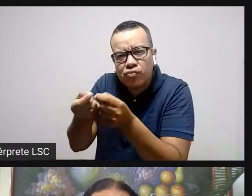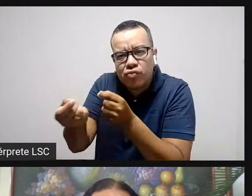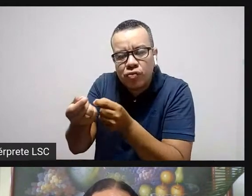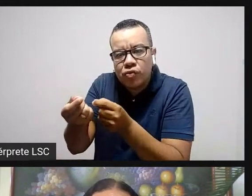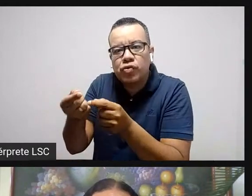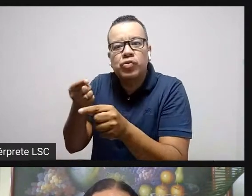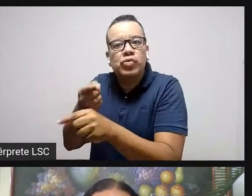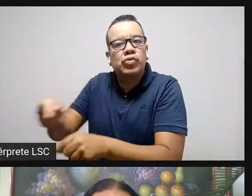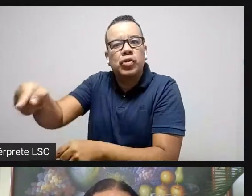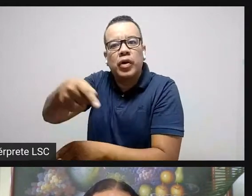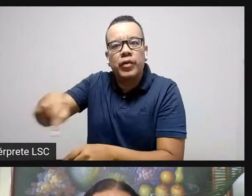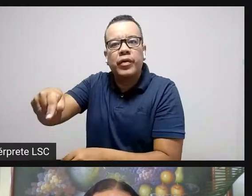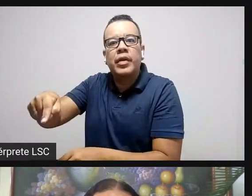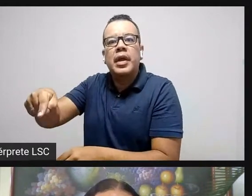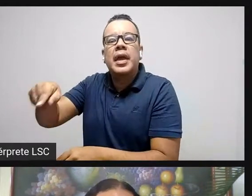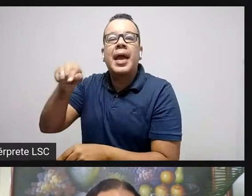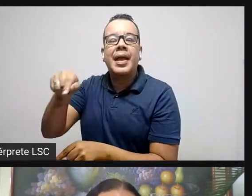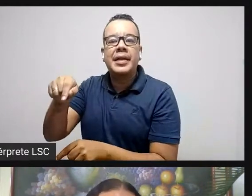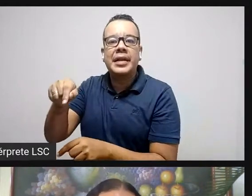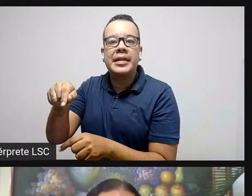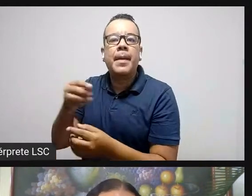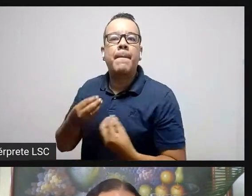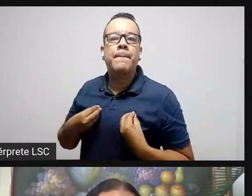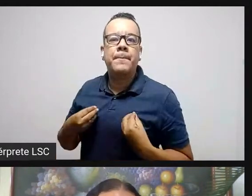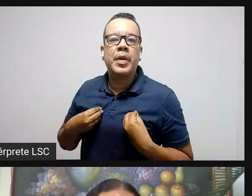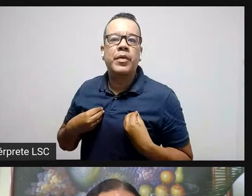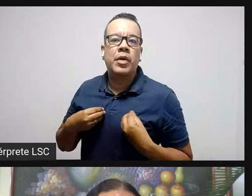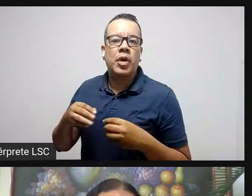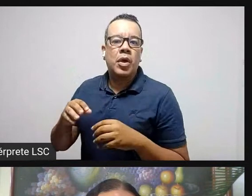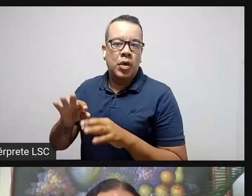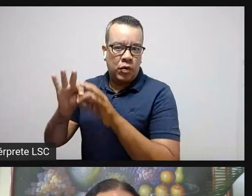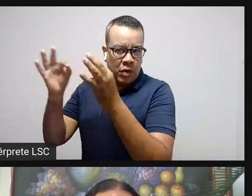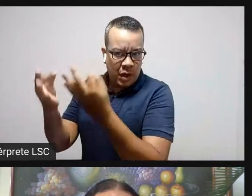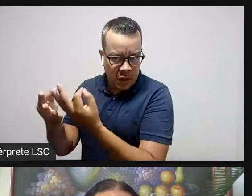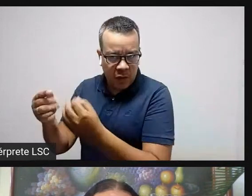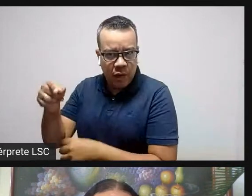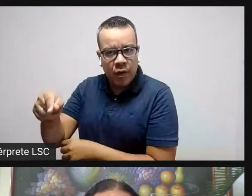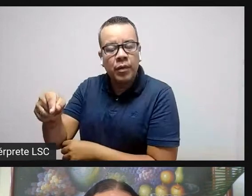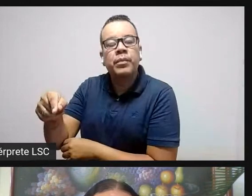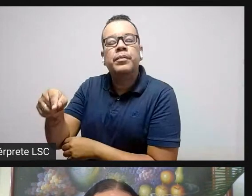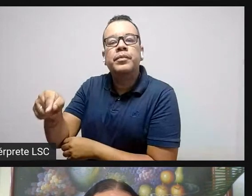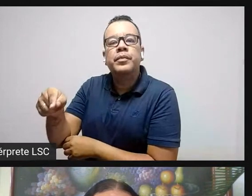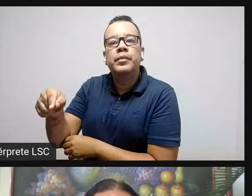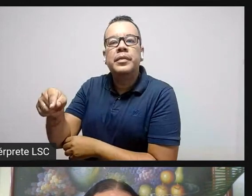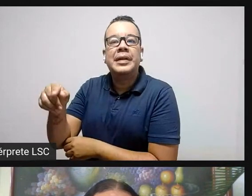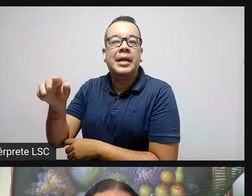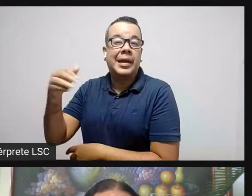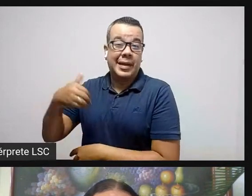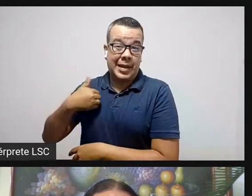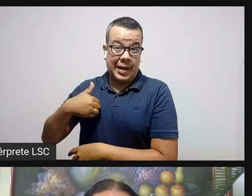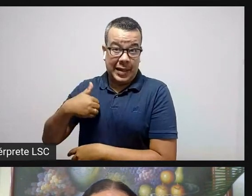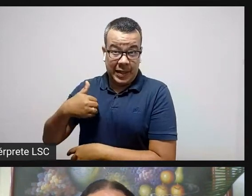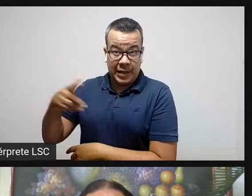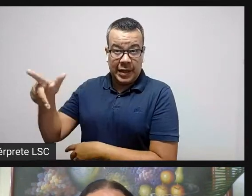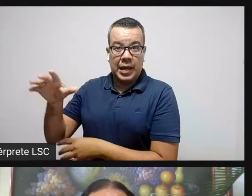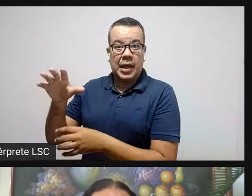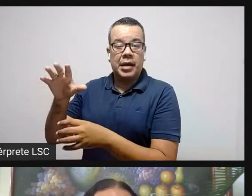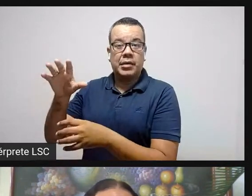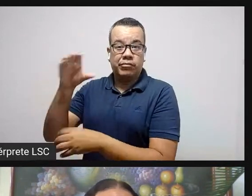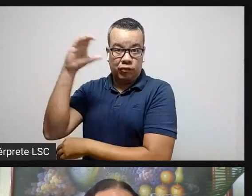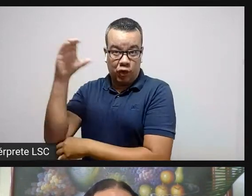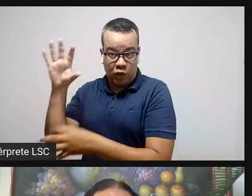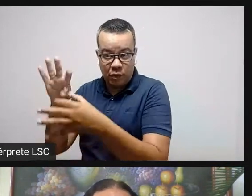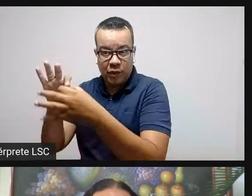pues habita una familia colombo-argentina que están haciendo allí un trabajo con el sector